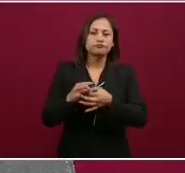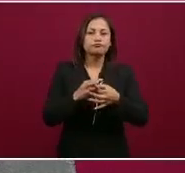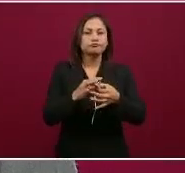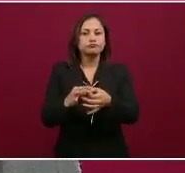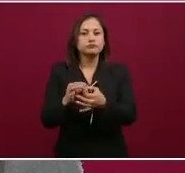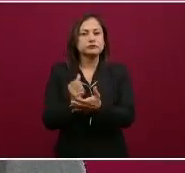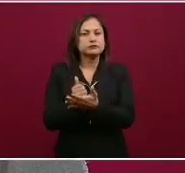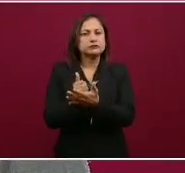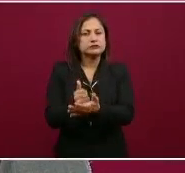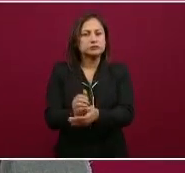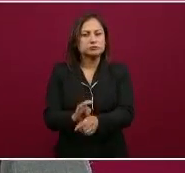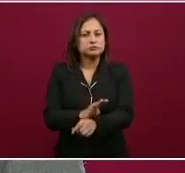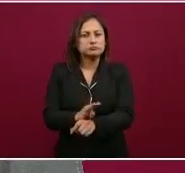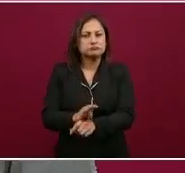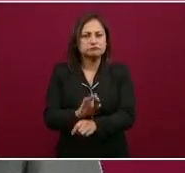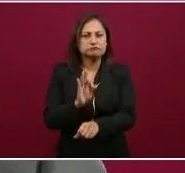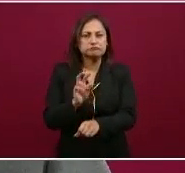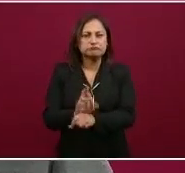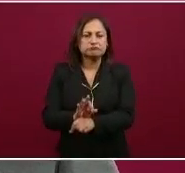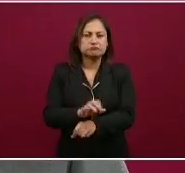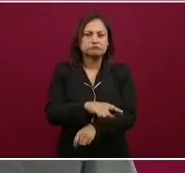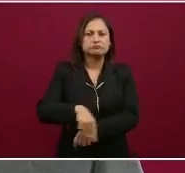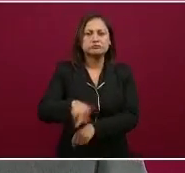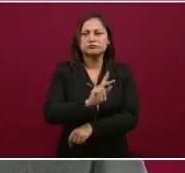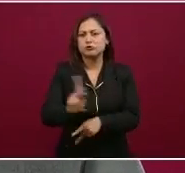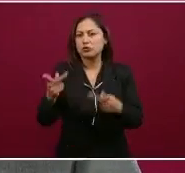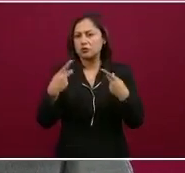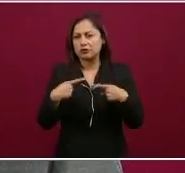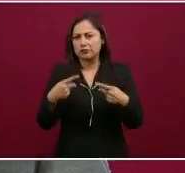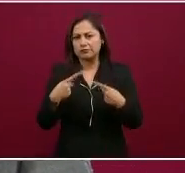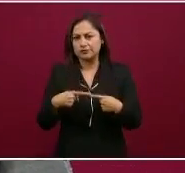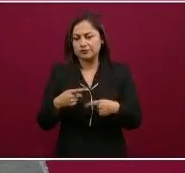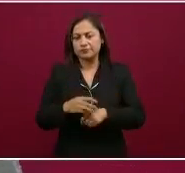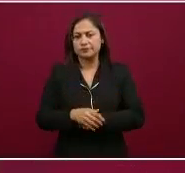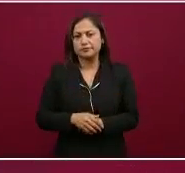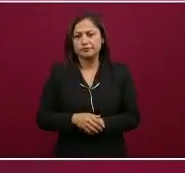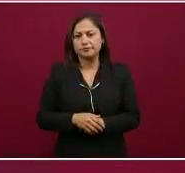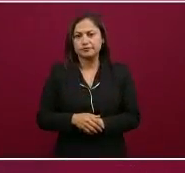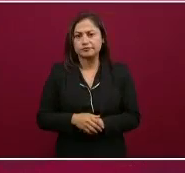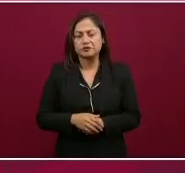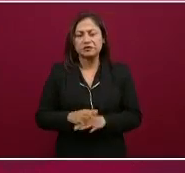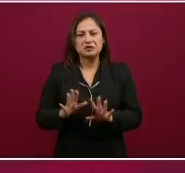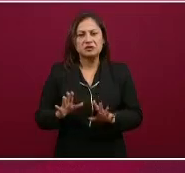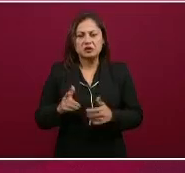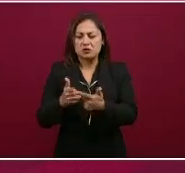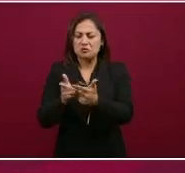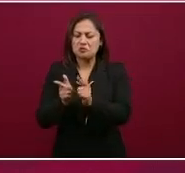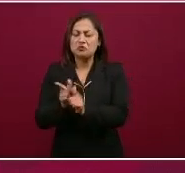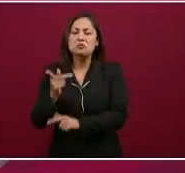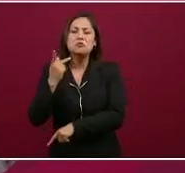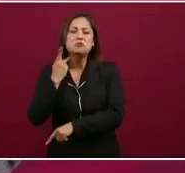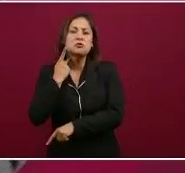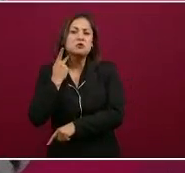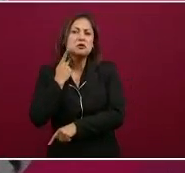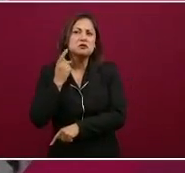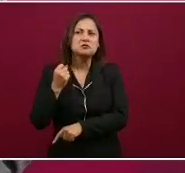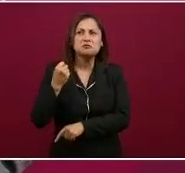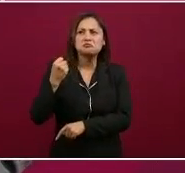los ciudadanos, independientemente de las banderías